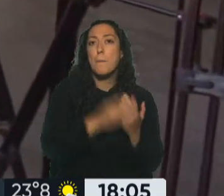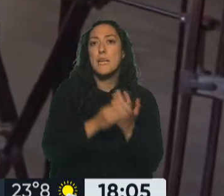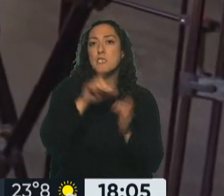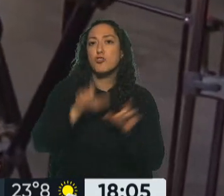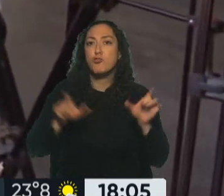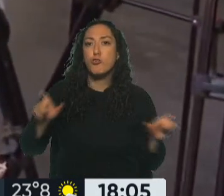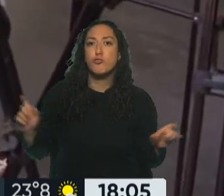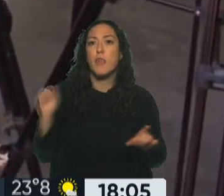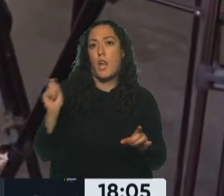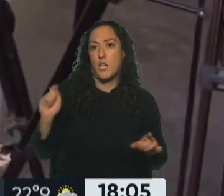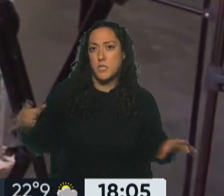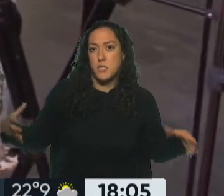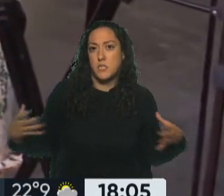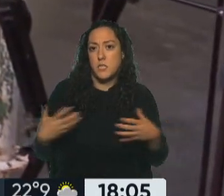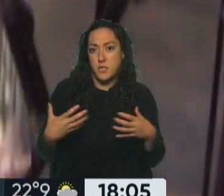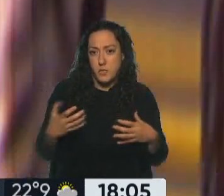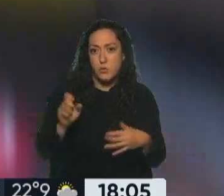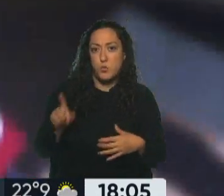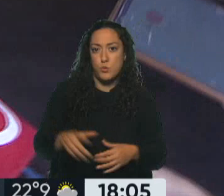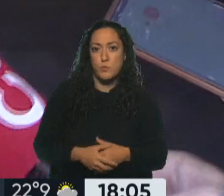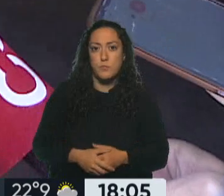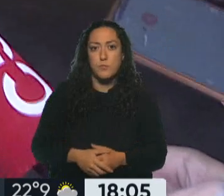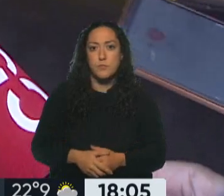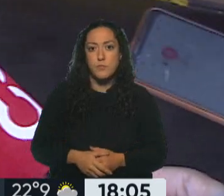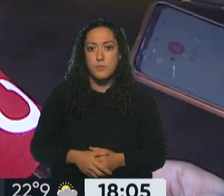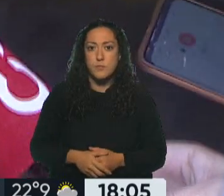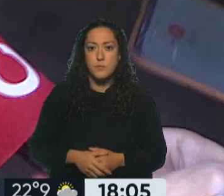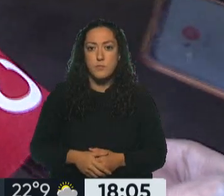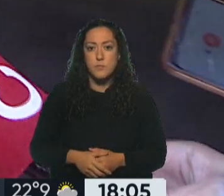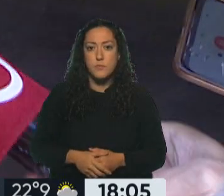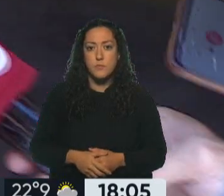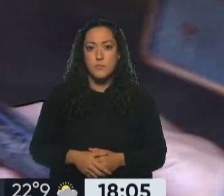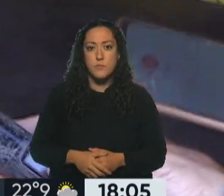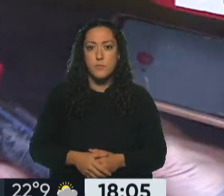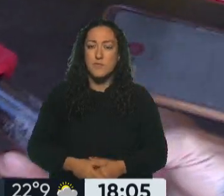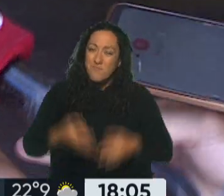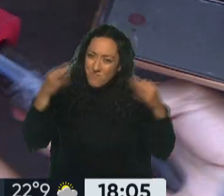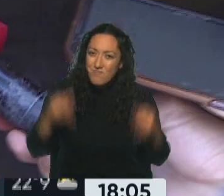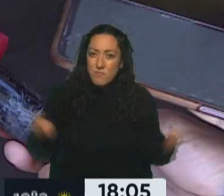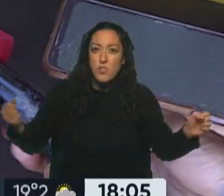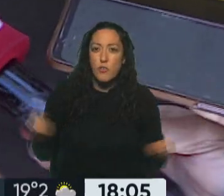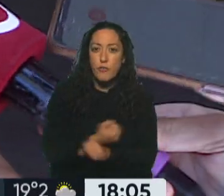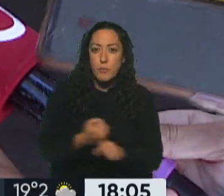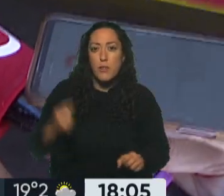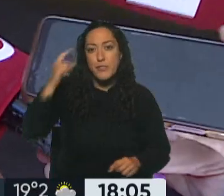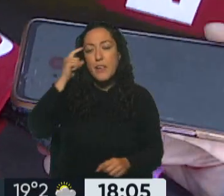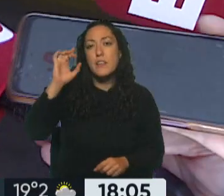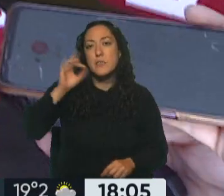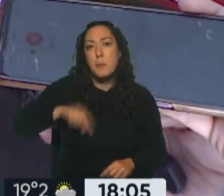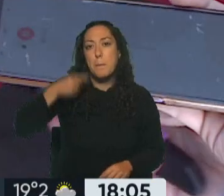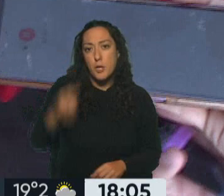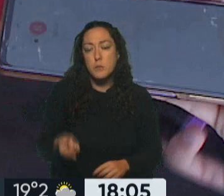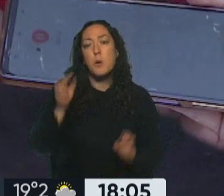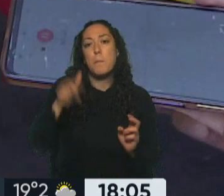integrarán el gabinete de Javier Milei. Mira, todas las confirmaciones van a estar el 10 de diciembre, igual que los